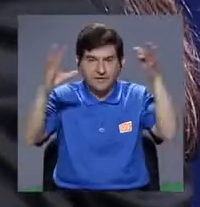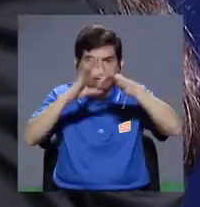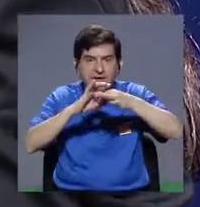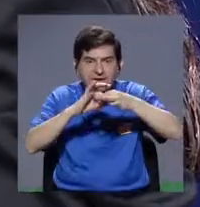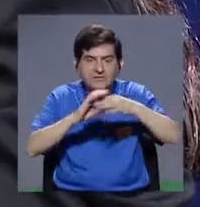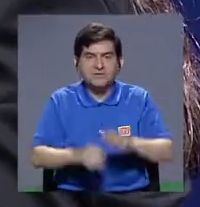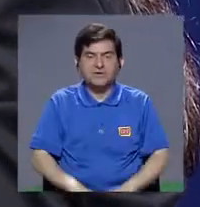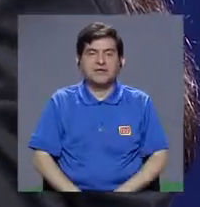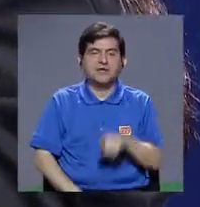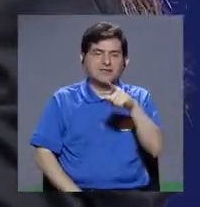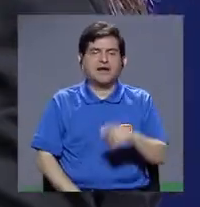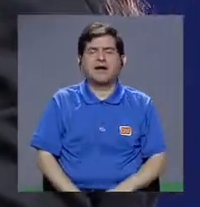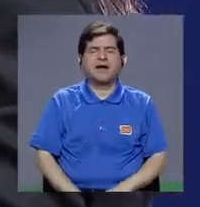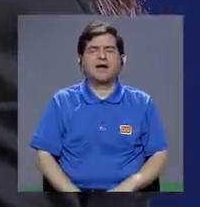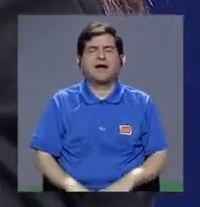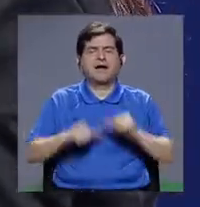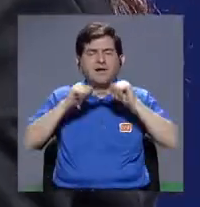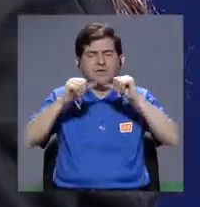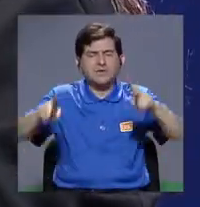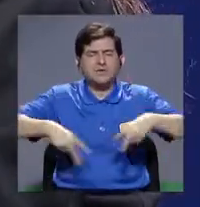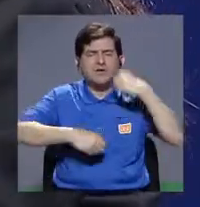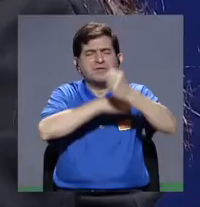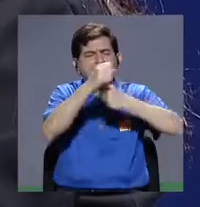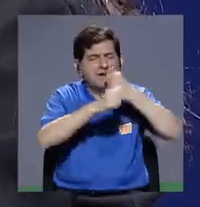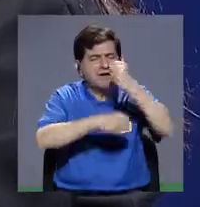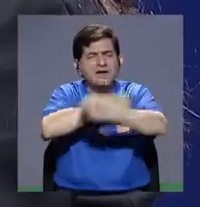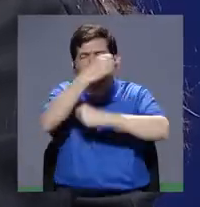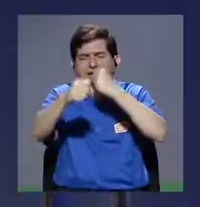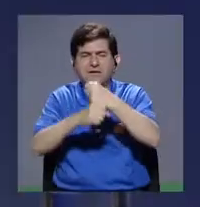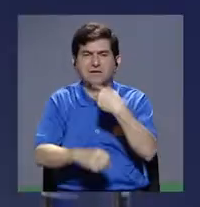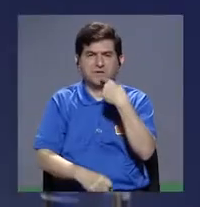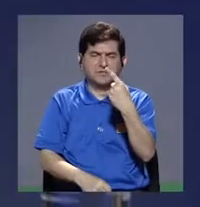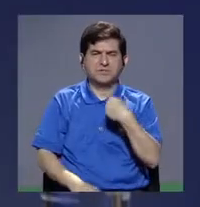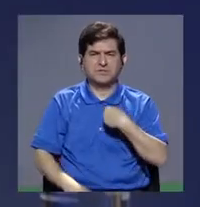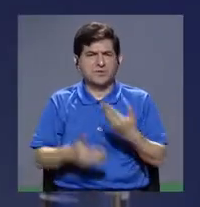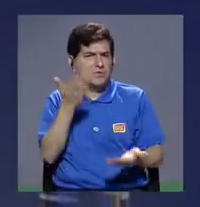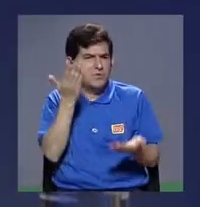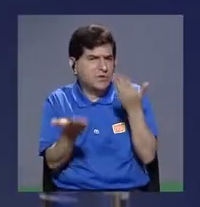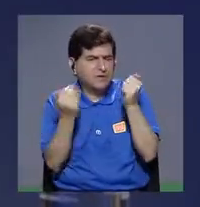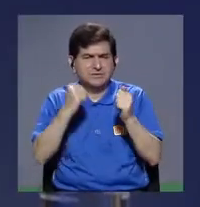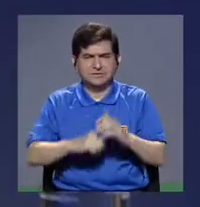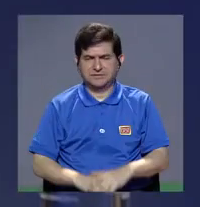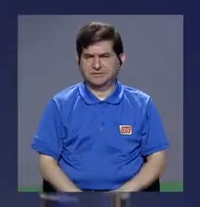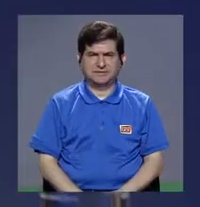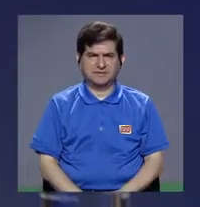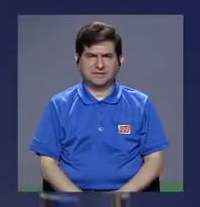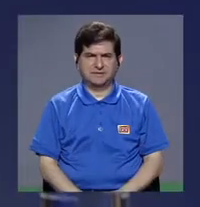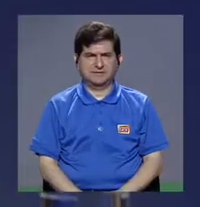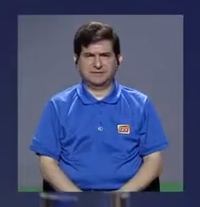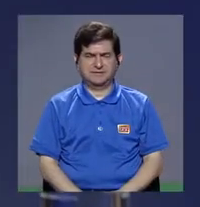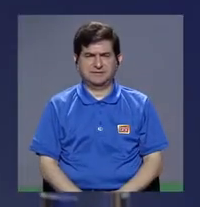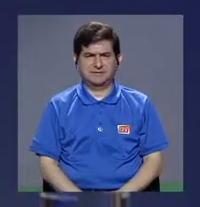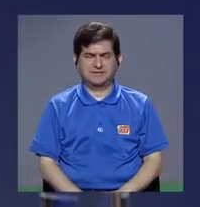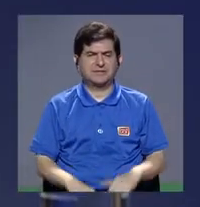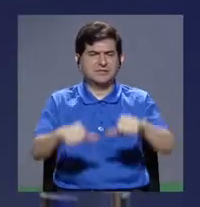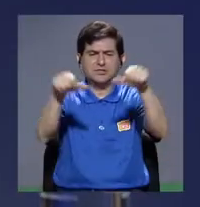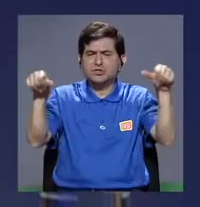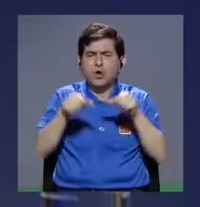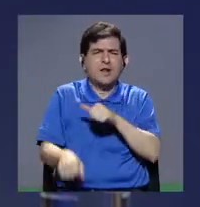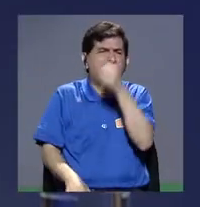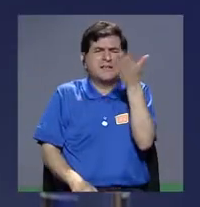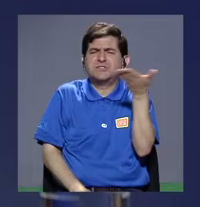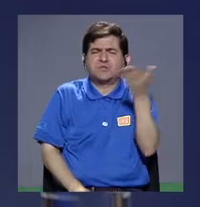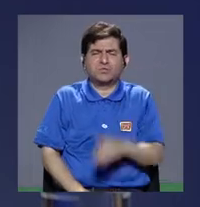sobre la longevidad y si uno tuviera que decir de que son